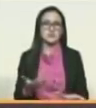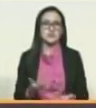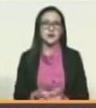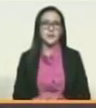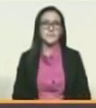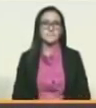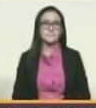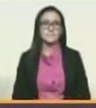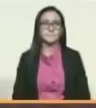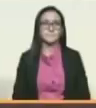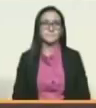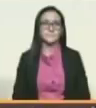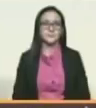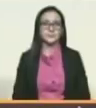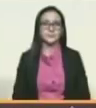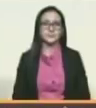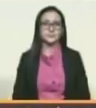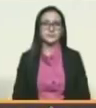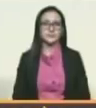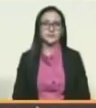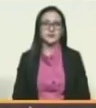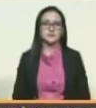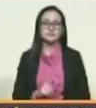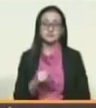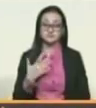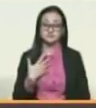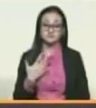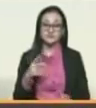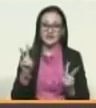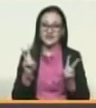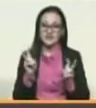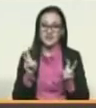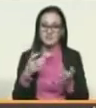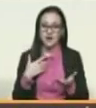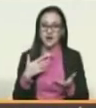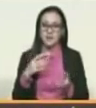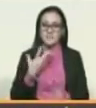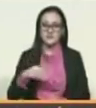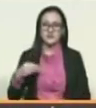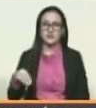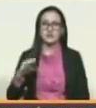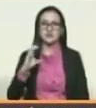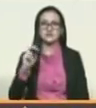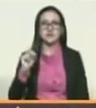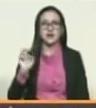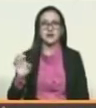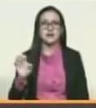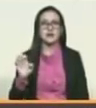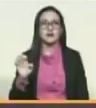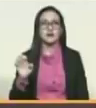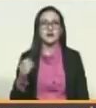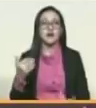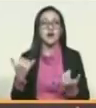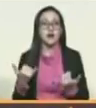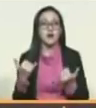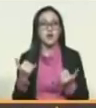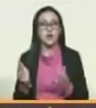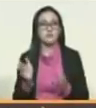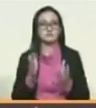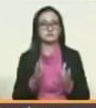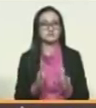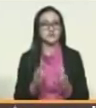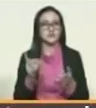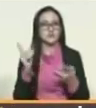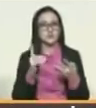sido uno de los puntos que hemos abordado con la presidenta del Poder Electoral, que vamos a ubicar, a